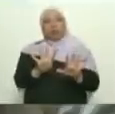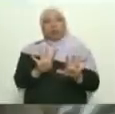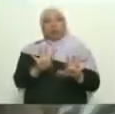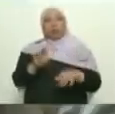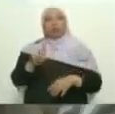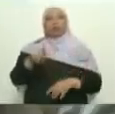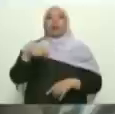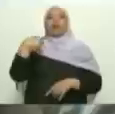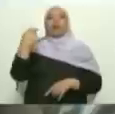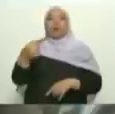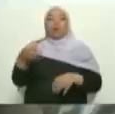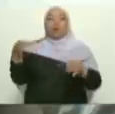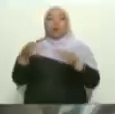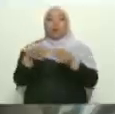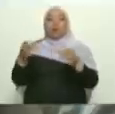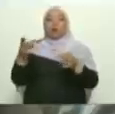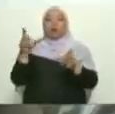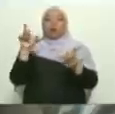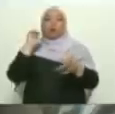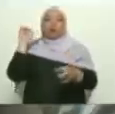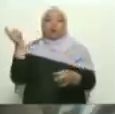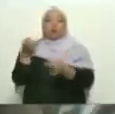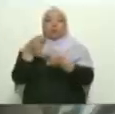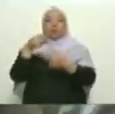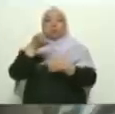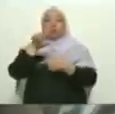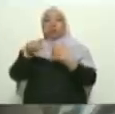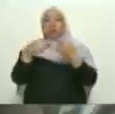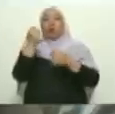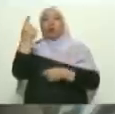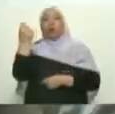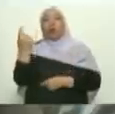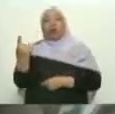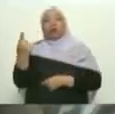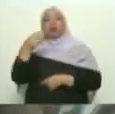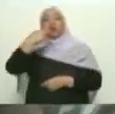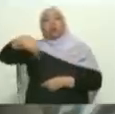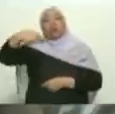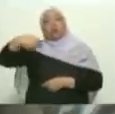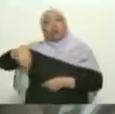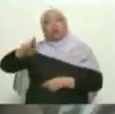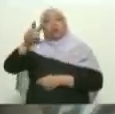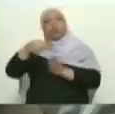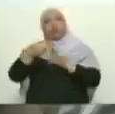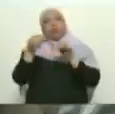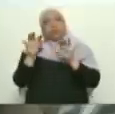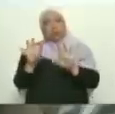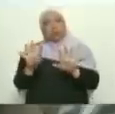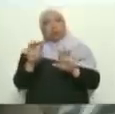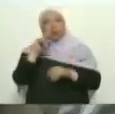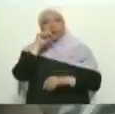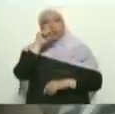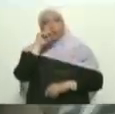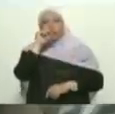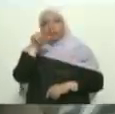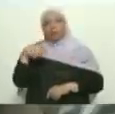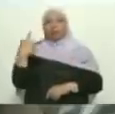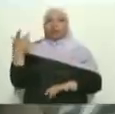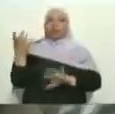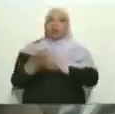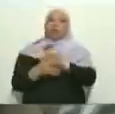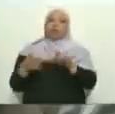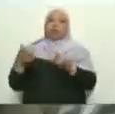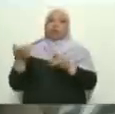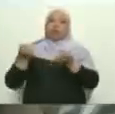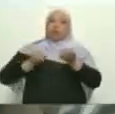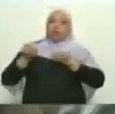la Operación Honor y Gloria, descubierta el 11 de noviembre del año 2019. Posteriormente el asalto a